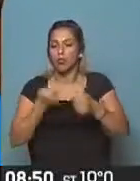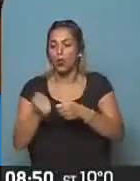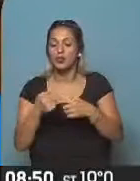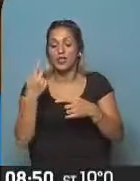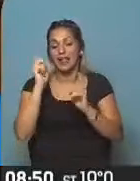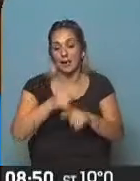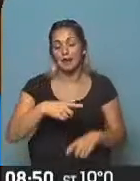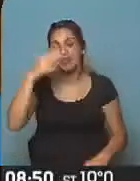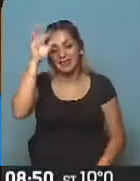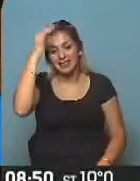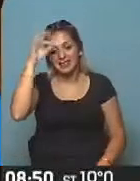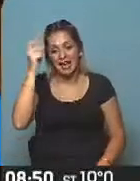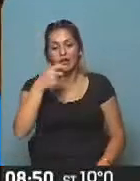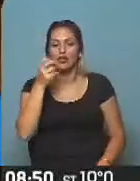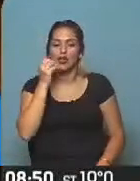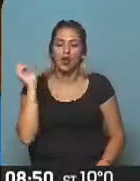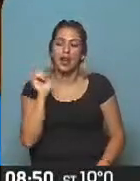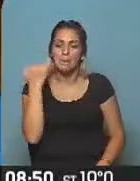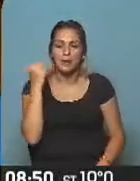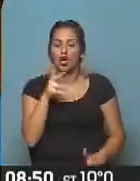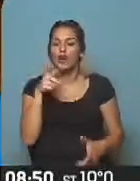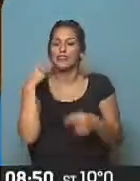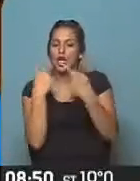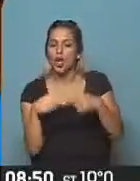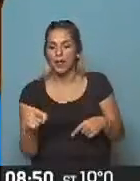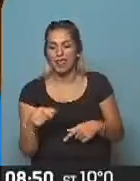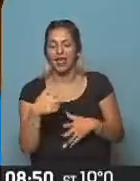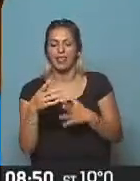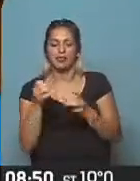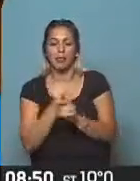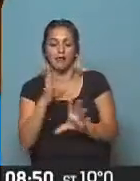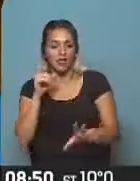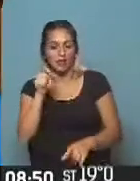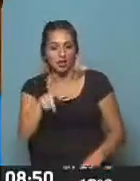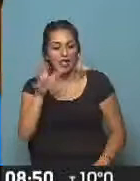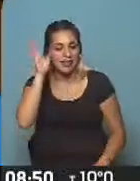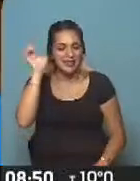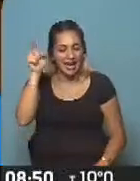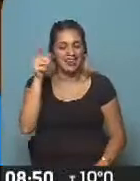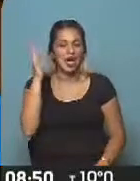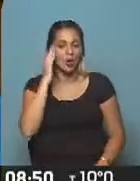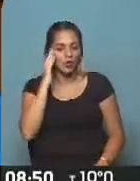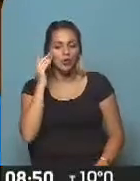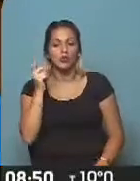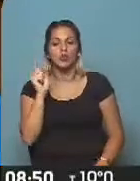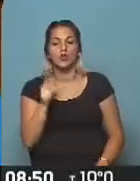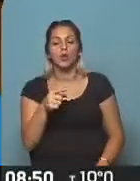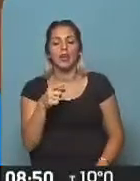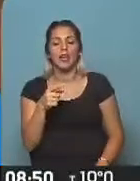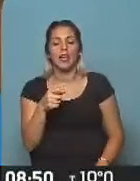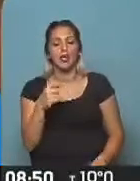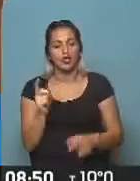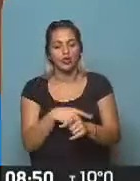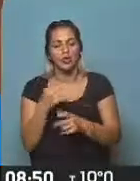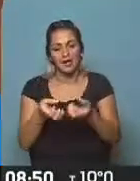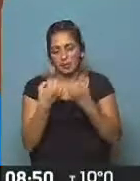con las mejores novedades con la excelencia italiana entre tradición e innovación este ciclo comenzó hace